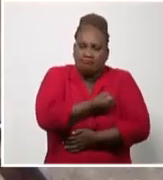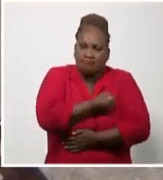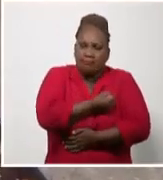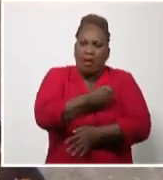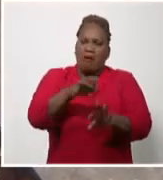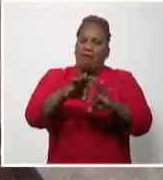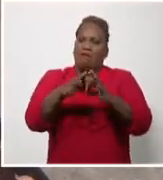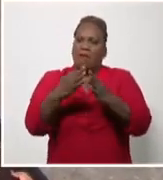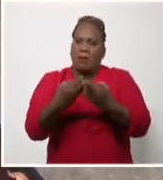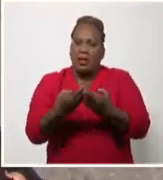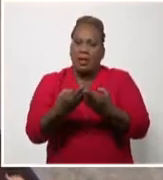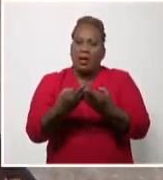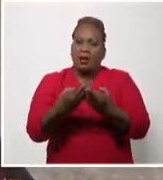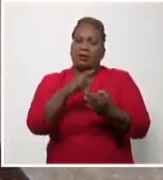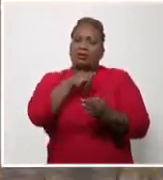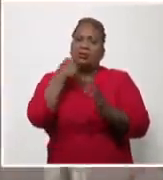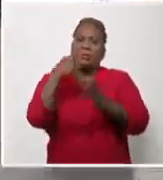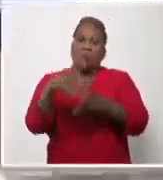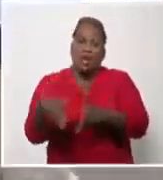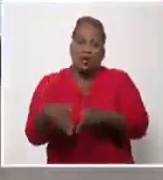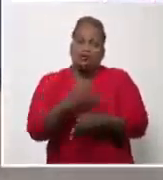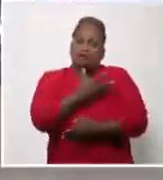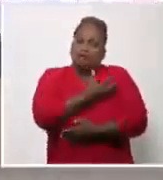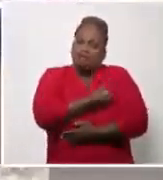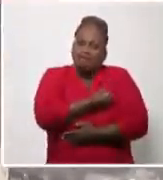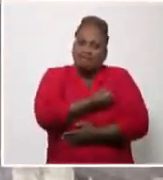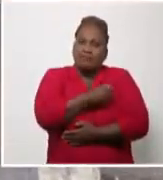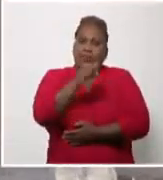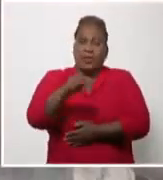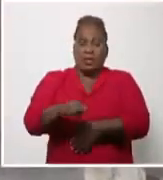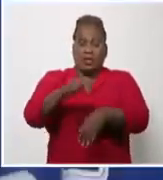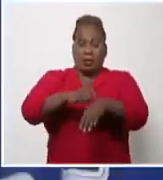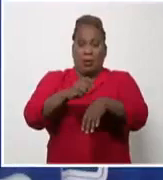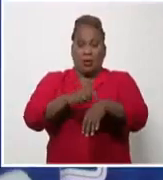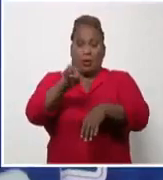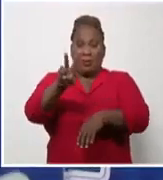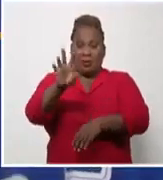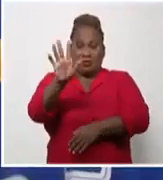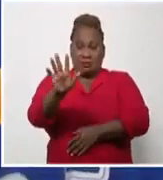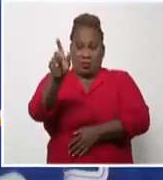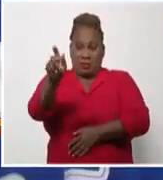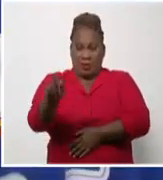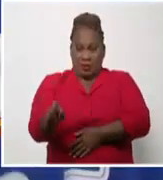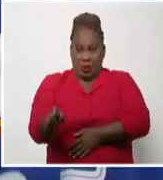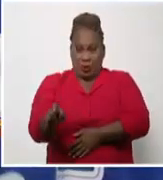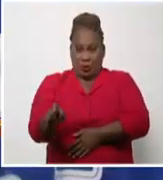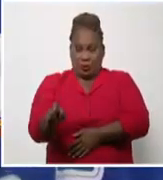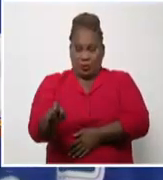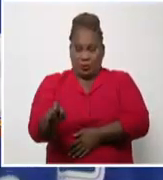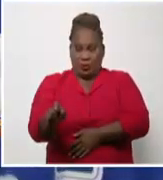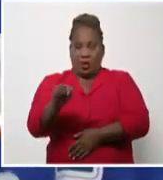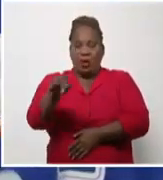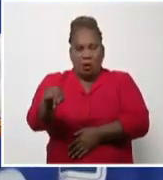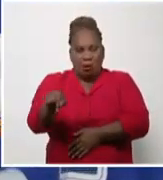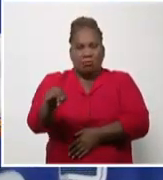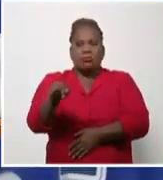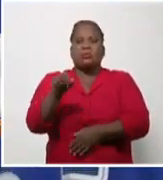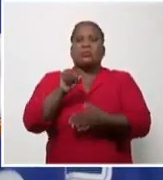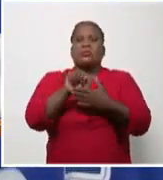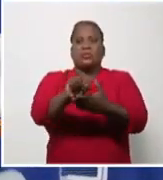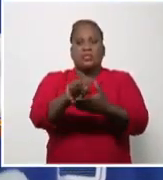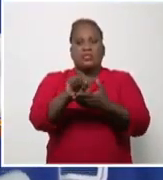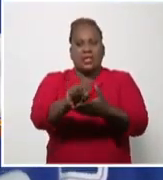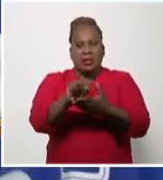los que tienen la vida en este cimiento en estos momentos 25 pacientes han pasado por los servicios de la ley de